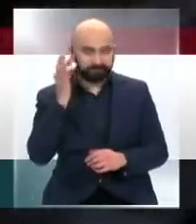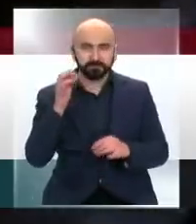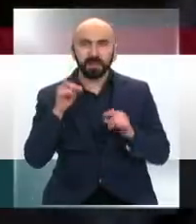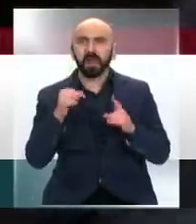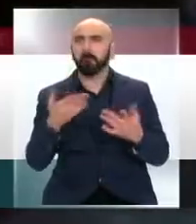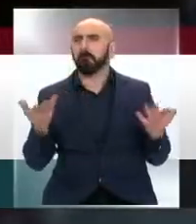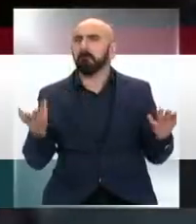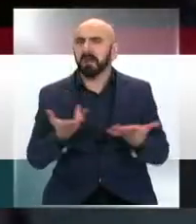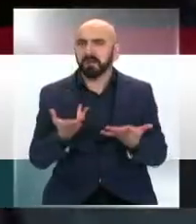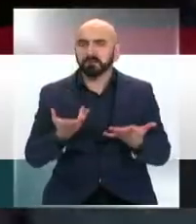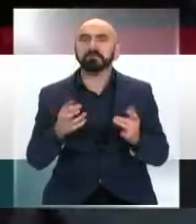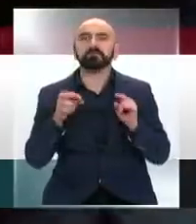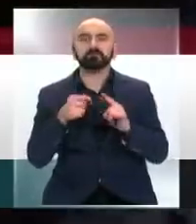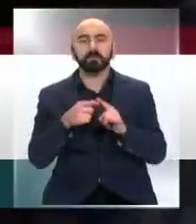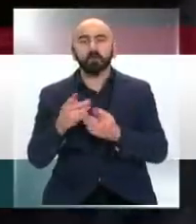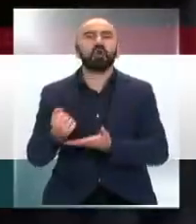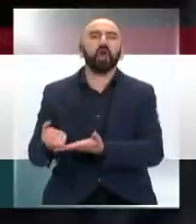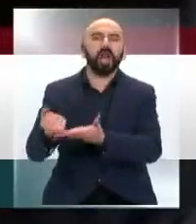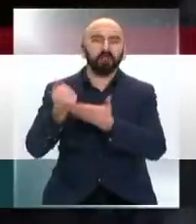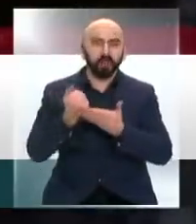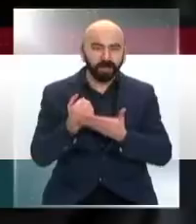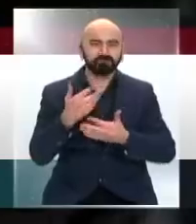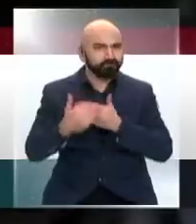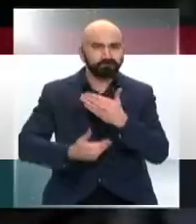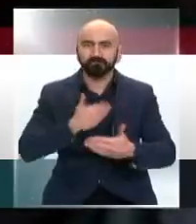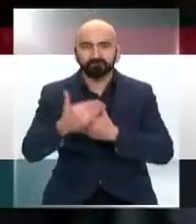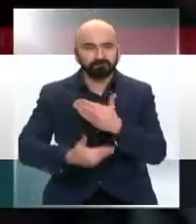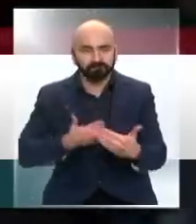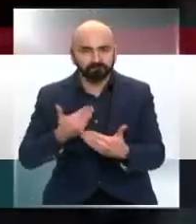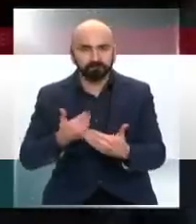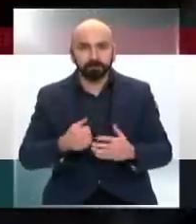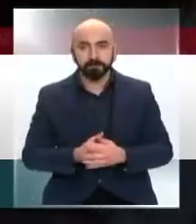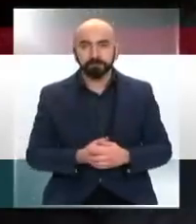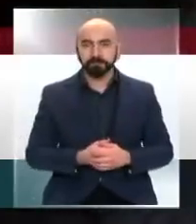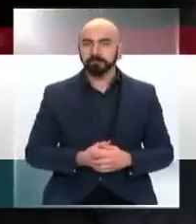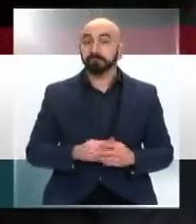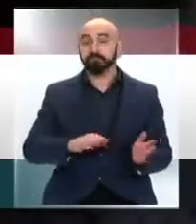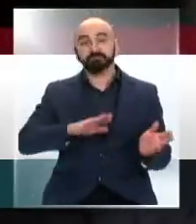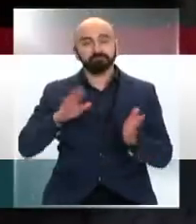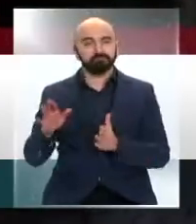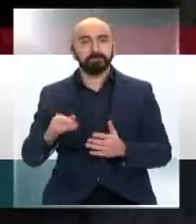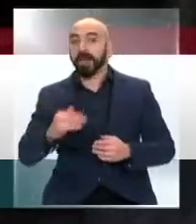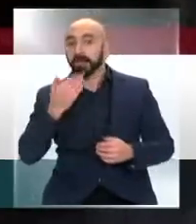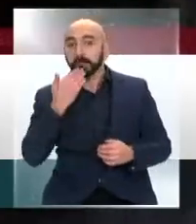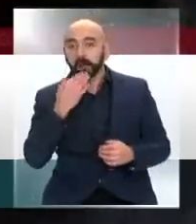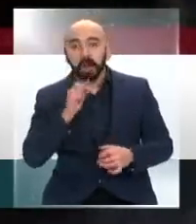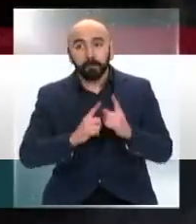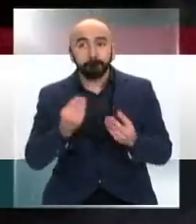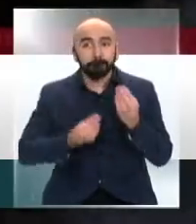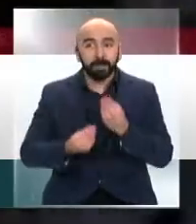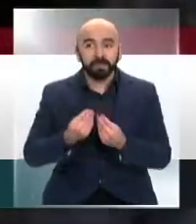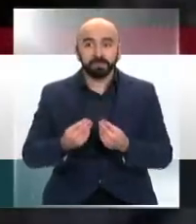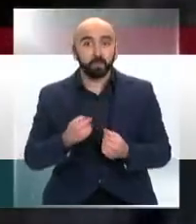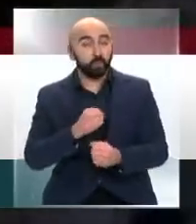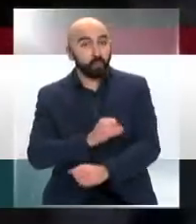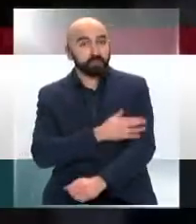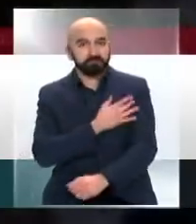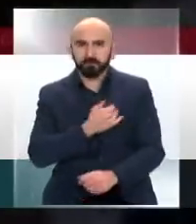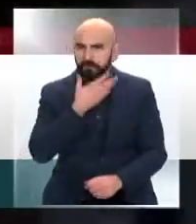para colaborar y no obstruir el proceso constituyente. Hay algo que está pasando, compañeras y compañeros, que es muy emocionante, que es muy bonito,